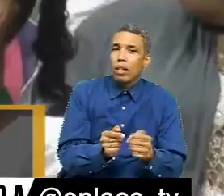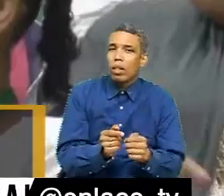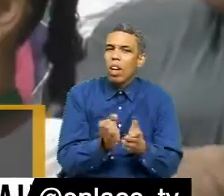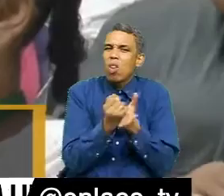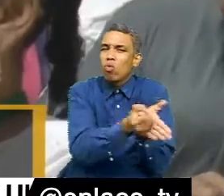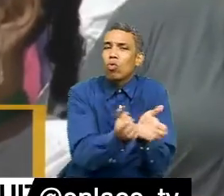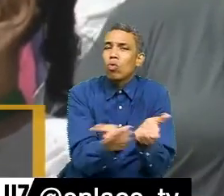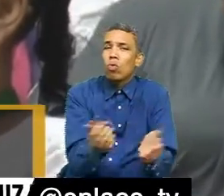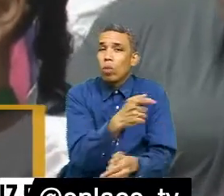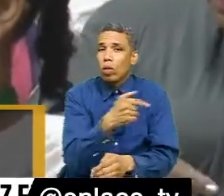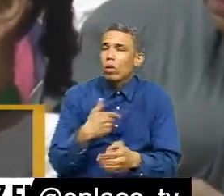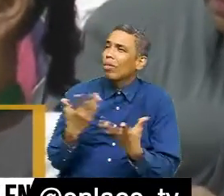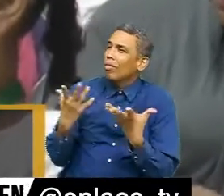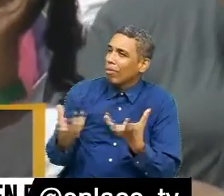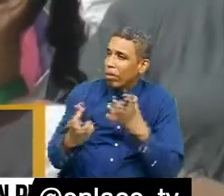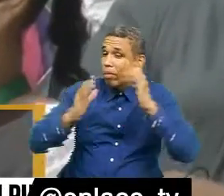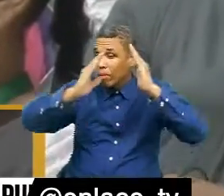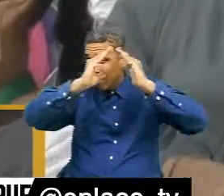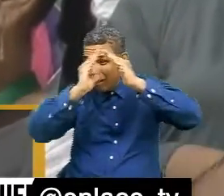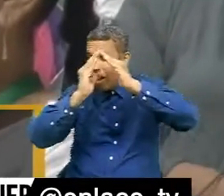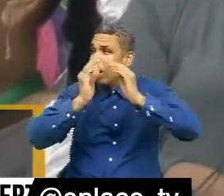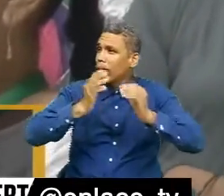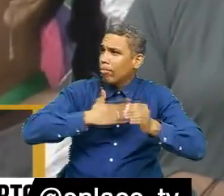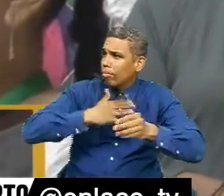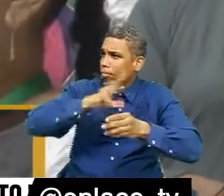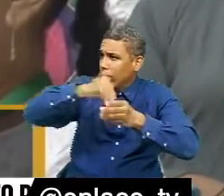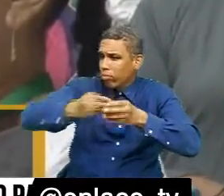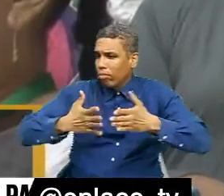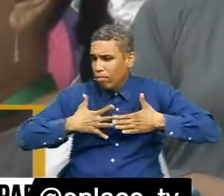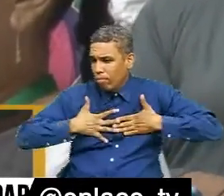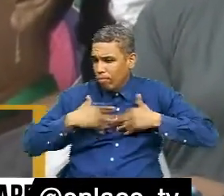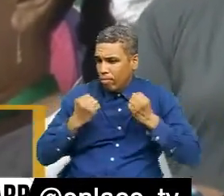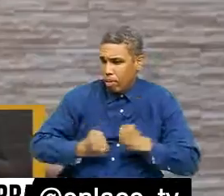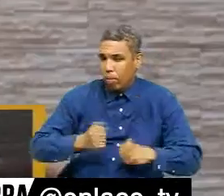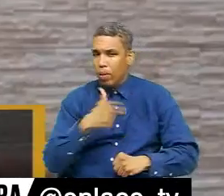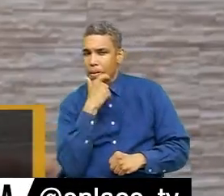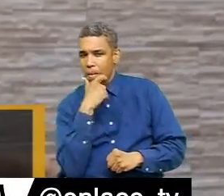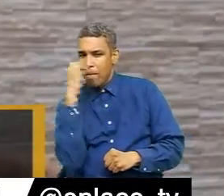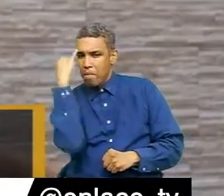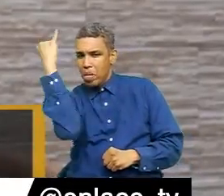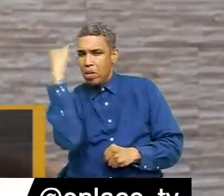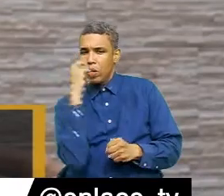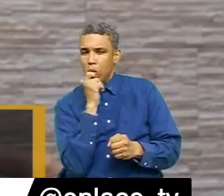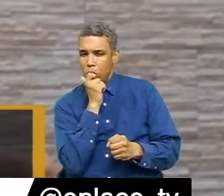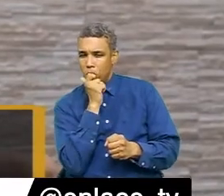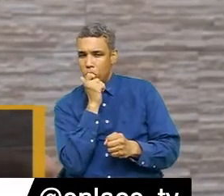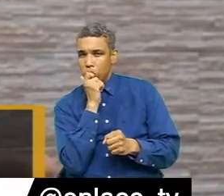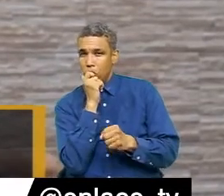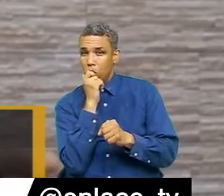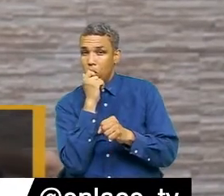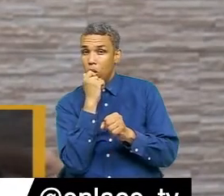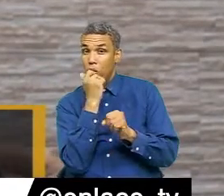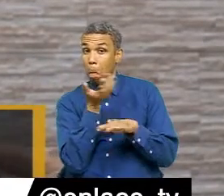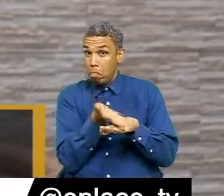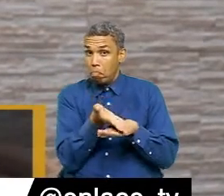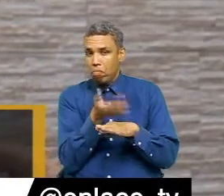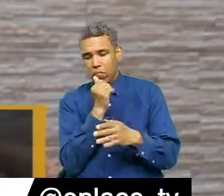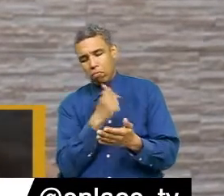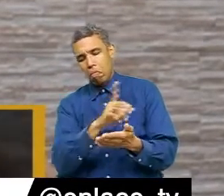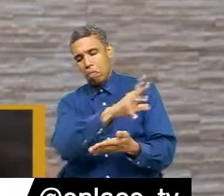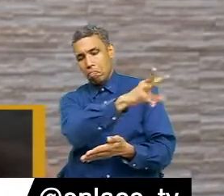vivienda. El senador Galán se refirió a lo que será el informe que presentará ante el Congreso de la República de esta jornada. Bueno, vamos a rendir un informe a la